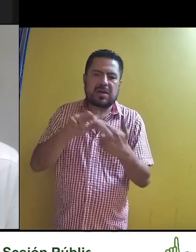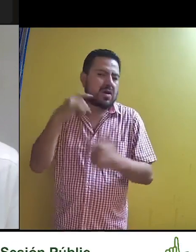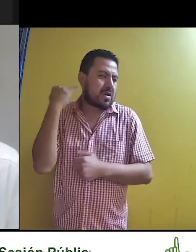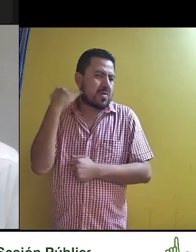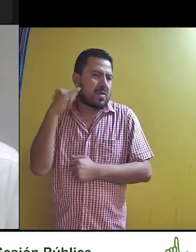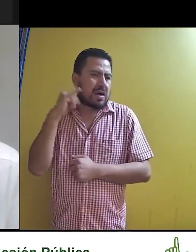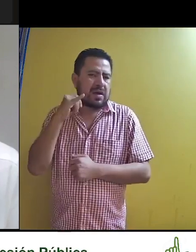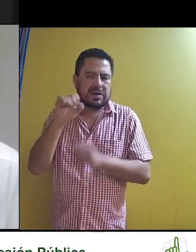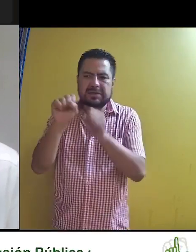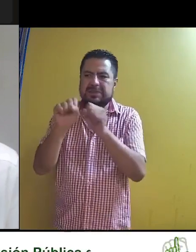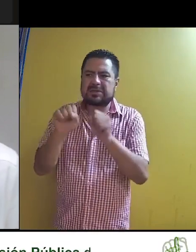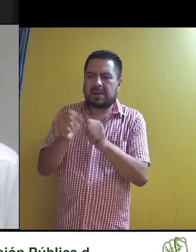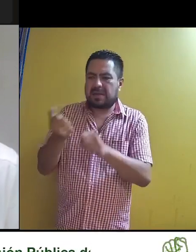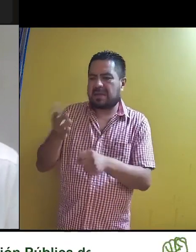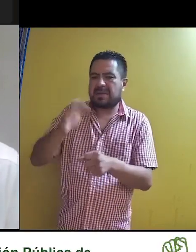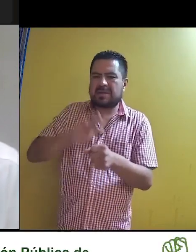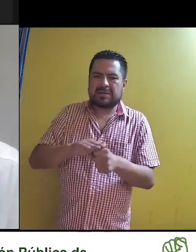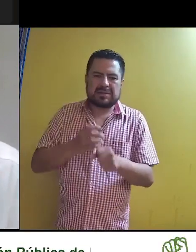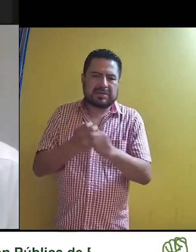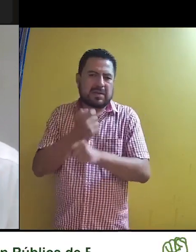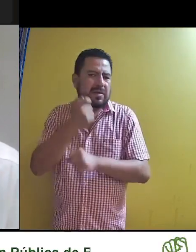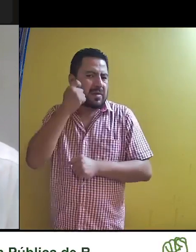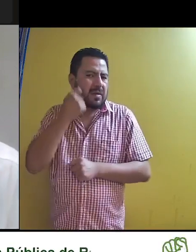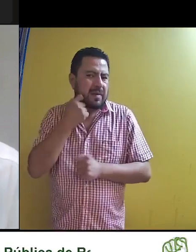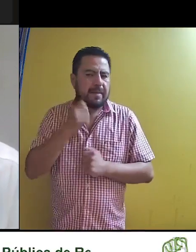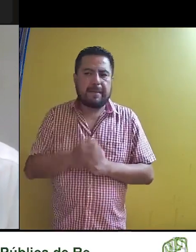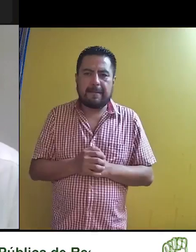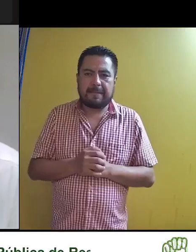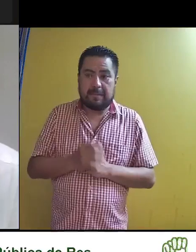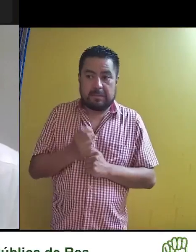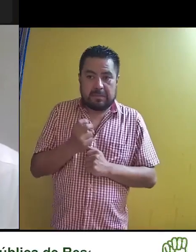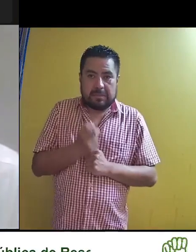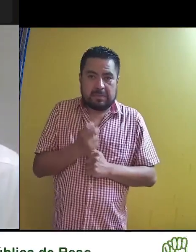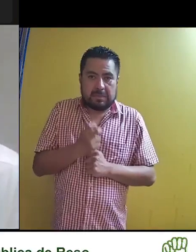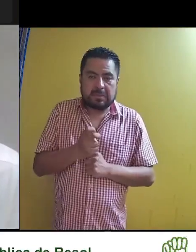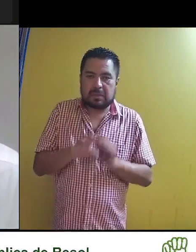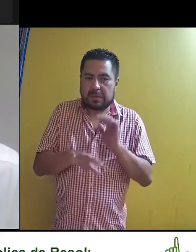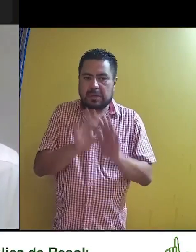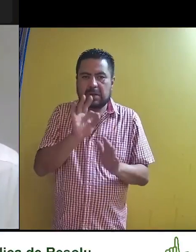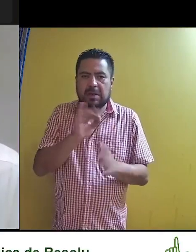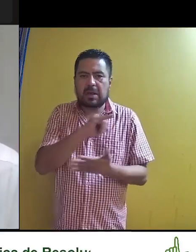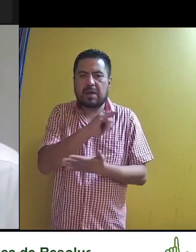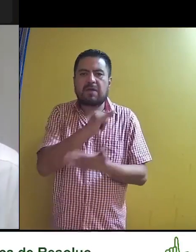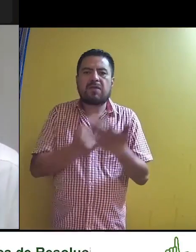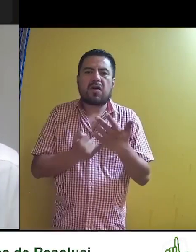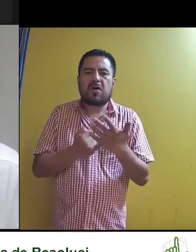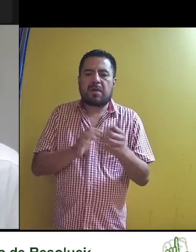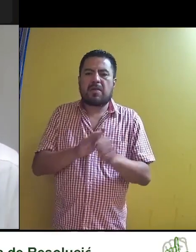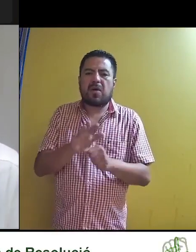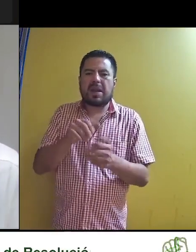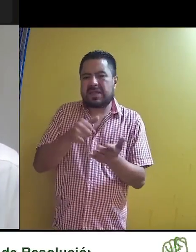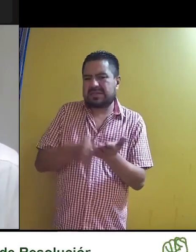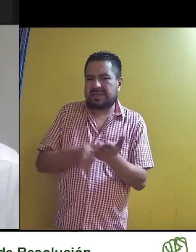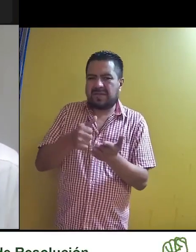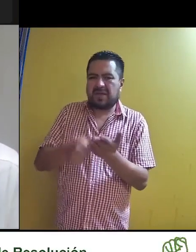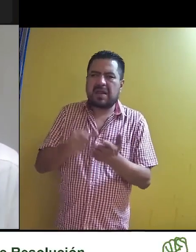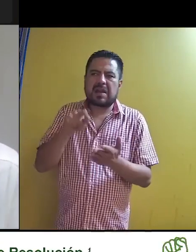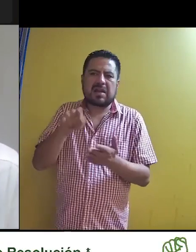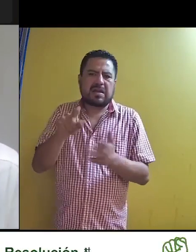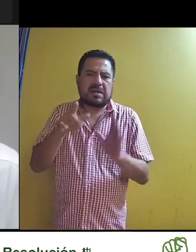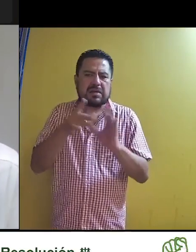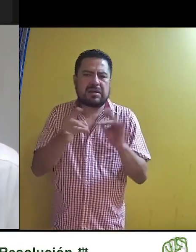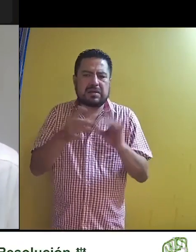Justicia Administrativa del Estado. De ello, obtuvo informes de la Coordinación del Registro Civil en los